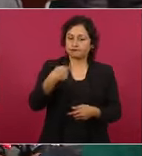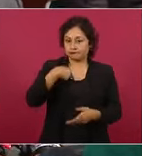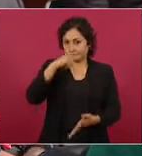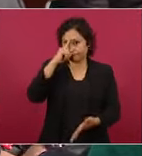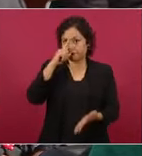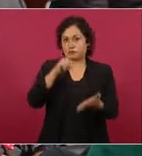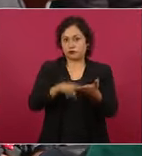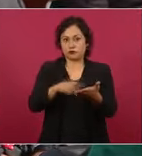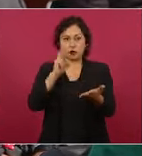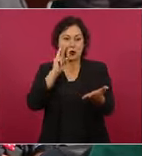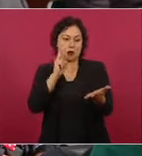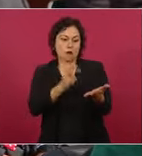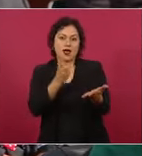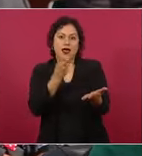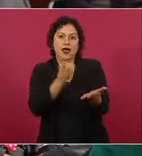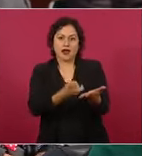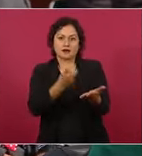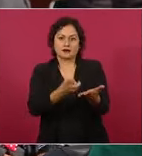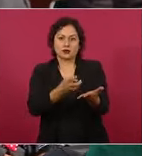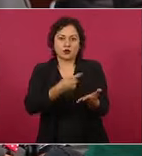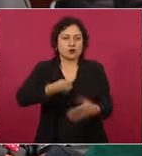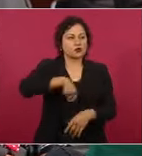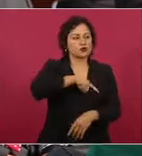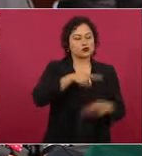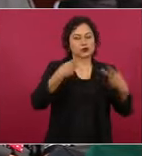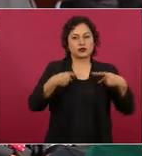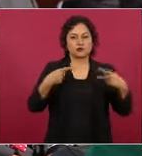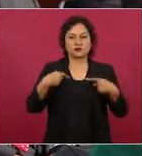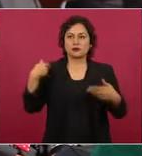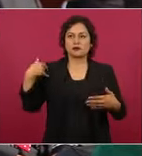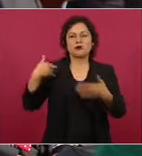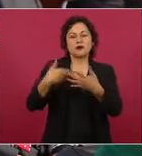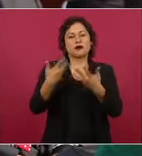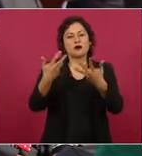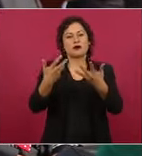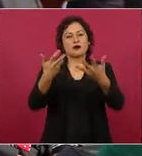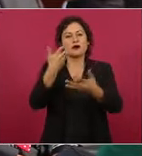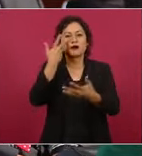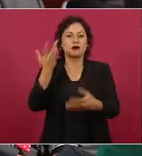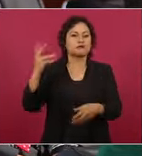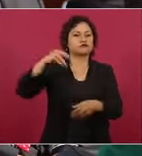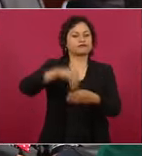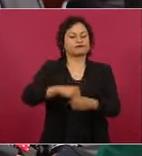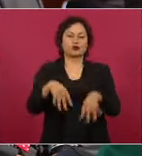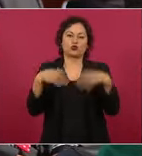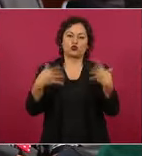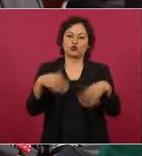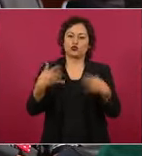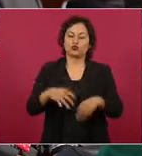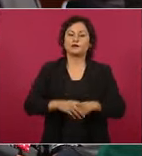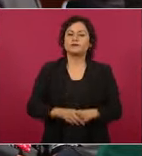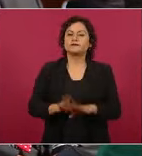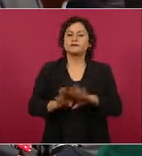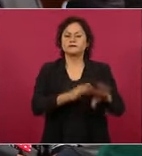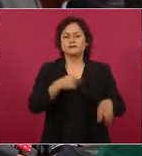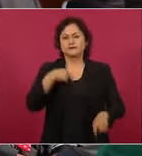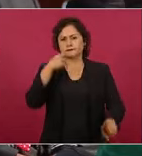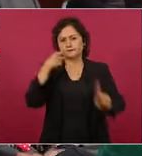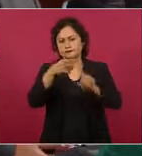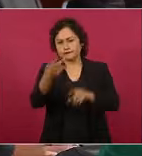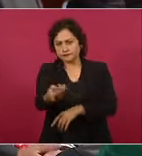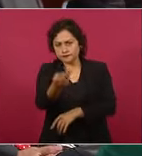ánimo democrático que los ciudadanos hemos anhelado por décadas en este país. La pregunta muy específica, señor presidente, ante